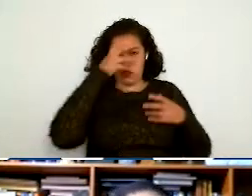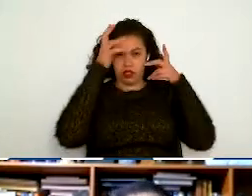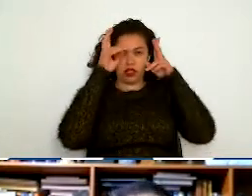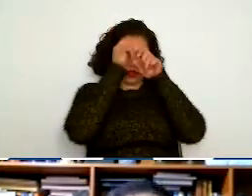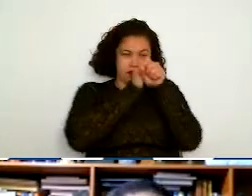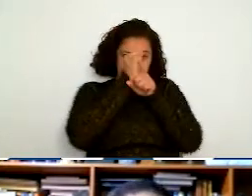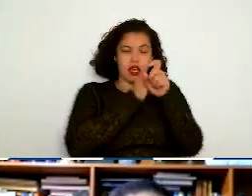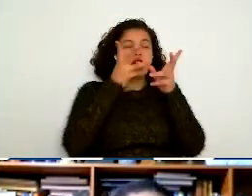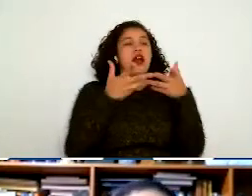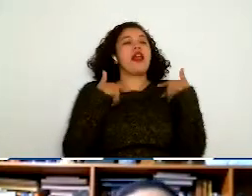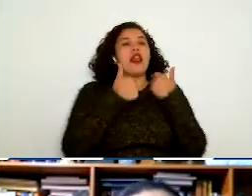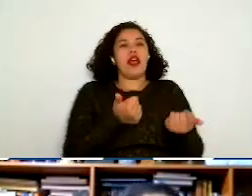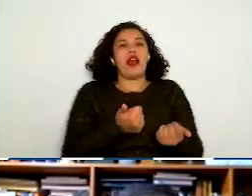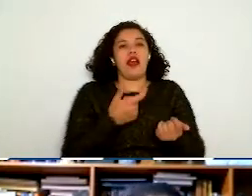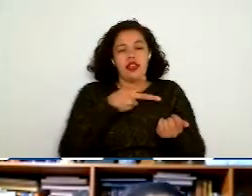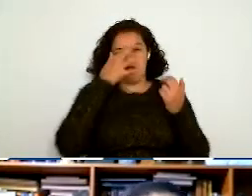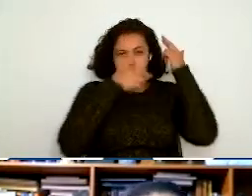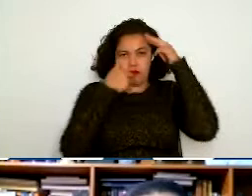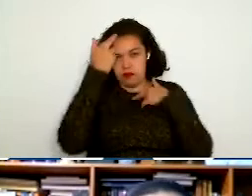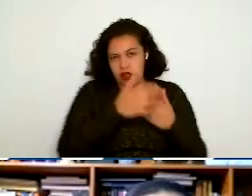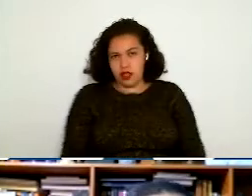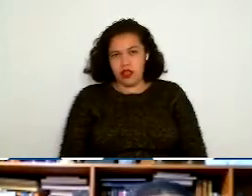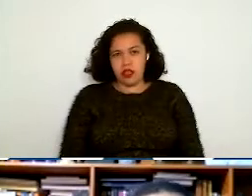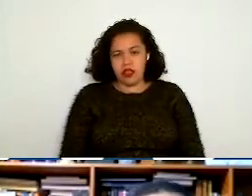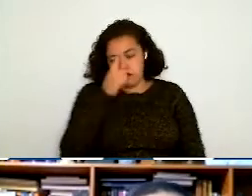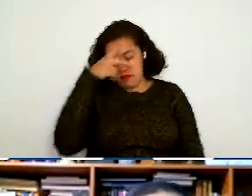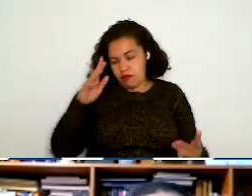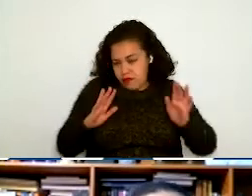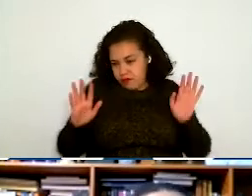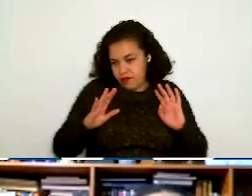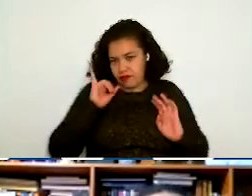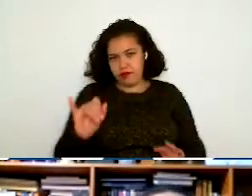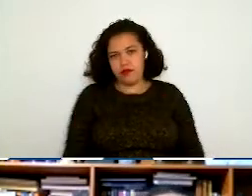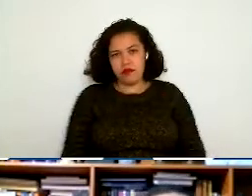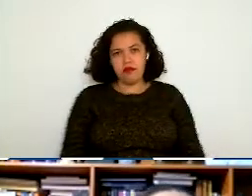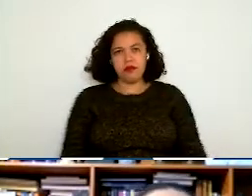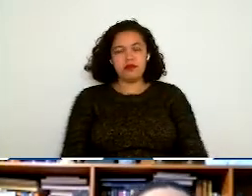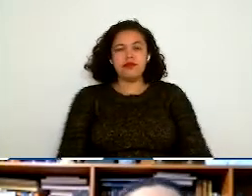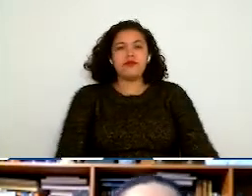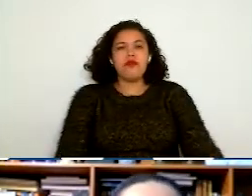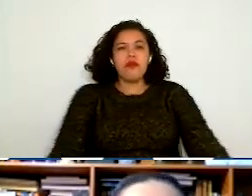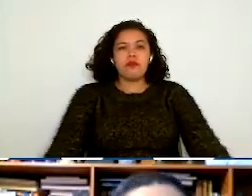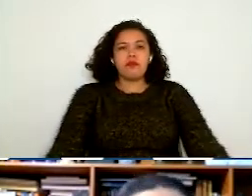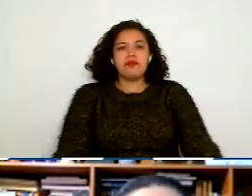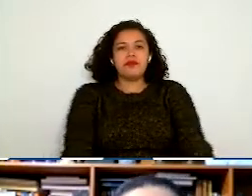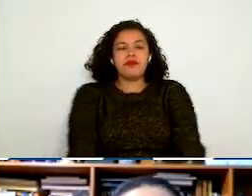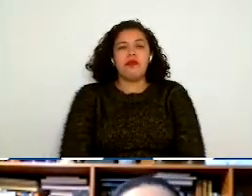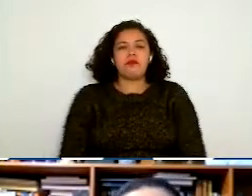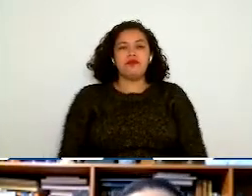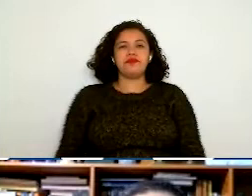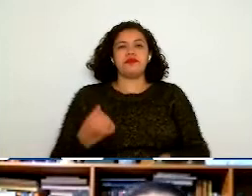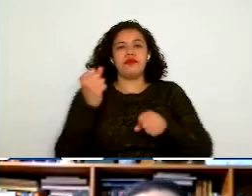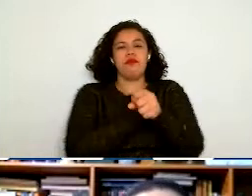se interpreta, esto se analiza cualitativamente, ¿no? Entonces, una buena práctica de calidad es